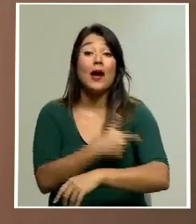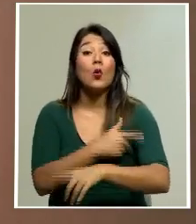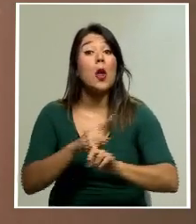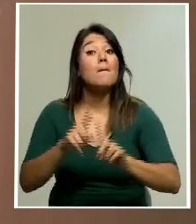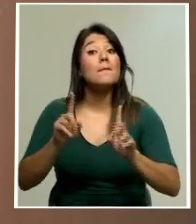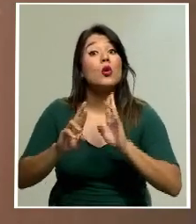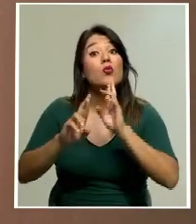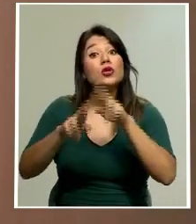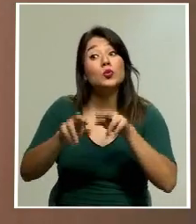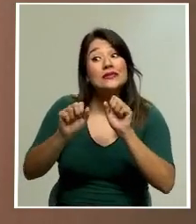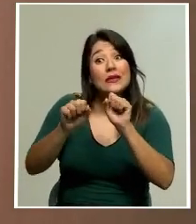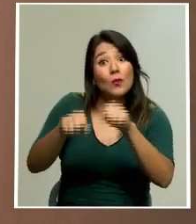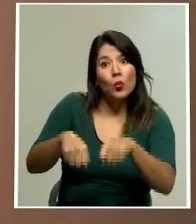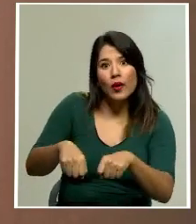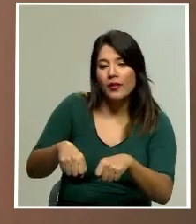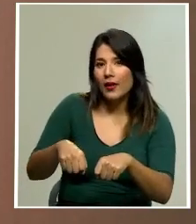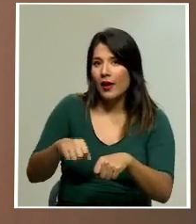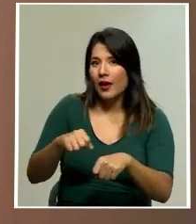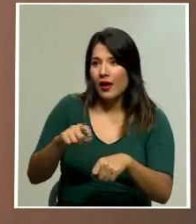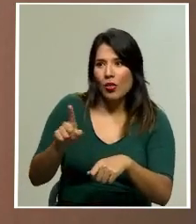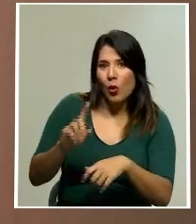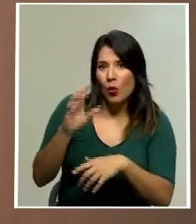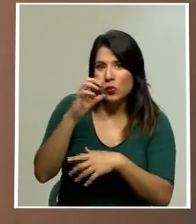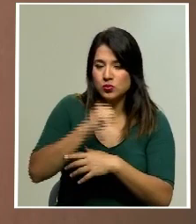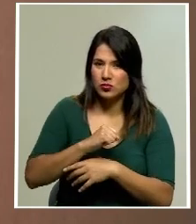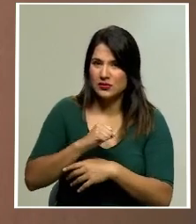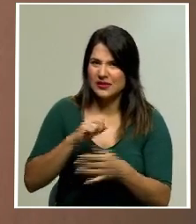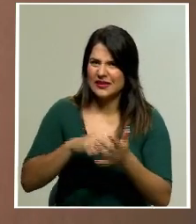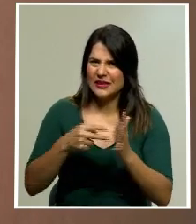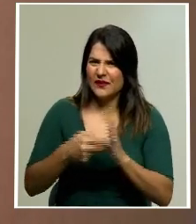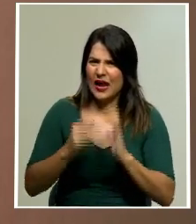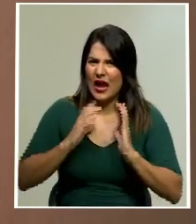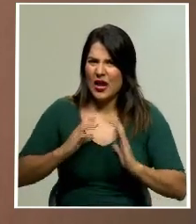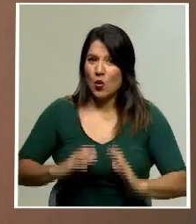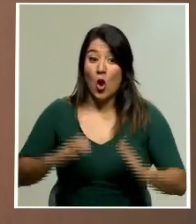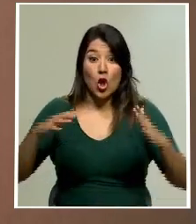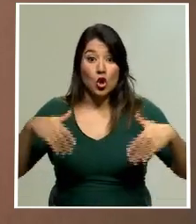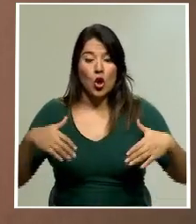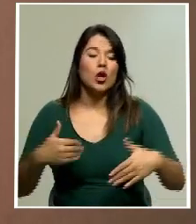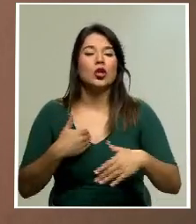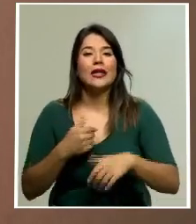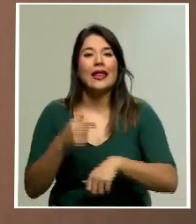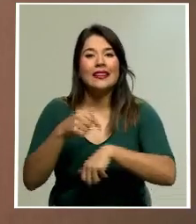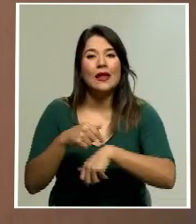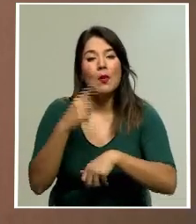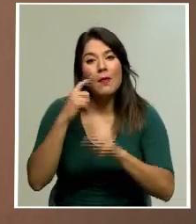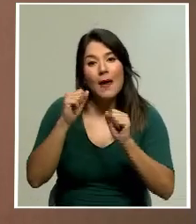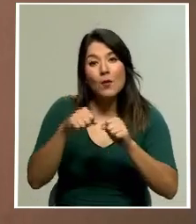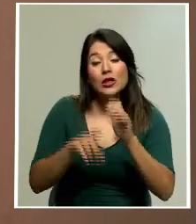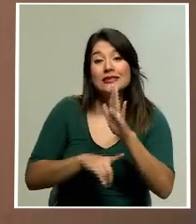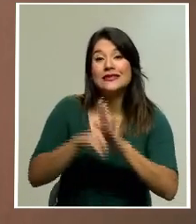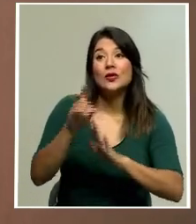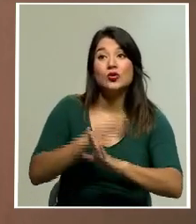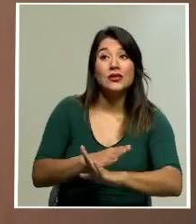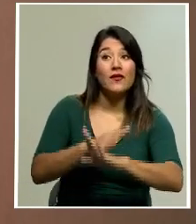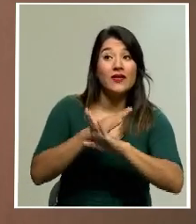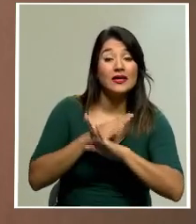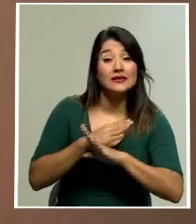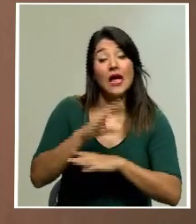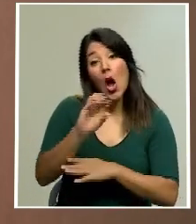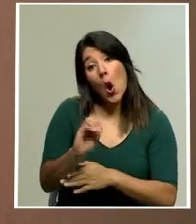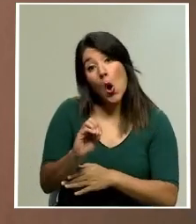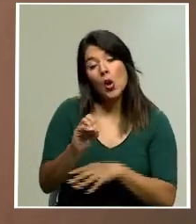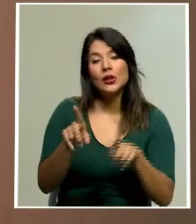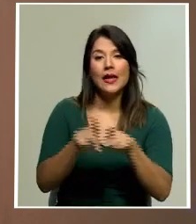resultado sea no detectado. Y esto traduce que tal vez el cuerpo no ha tenido suficiente tiempo para desarrollar las defensas, o